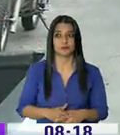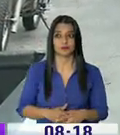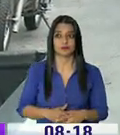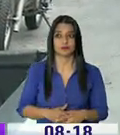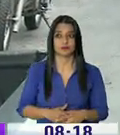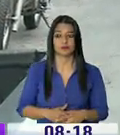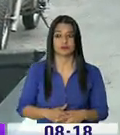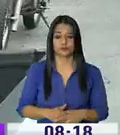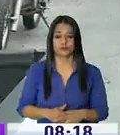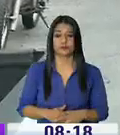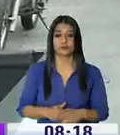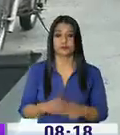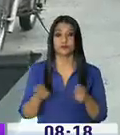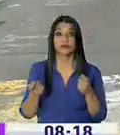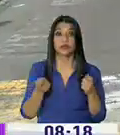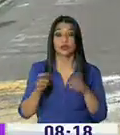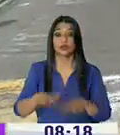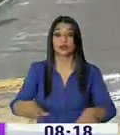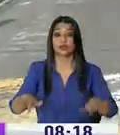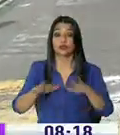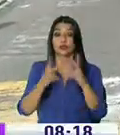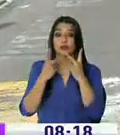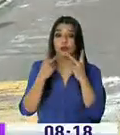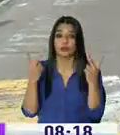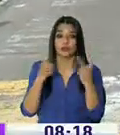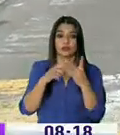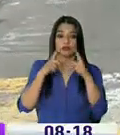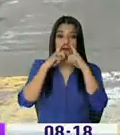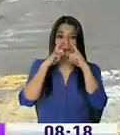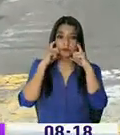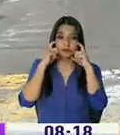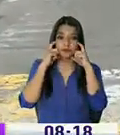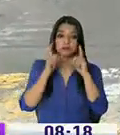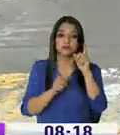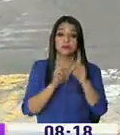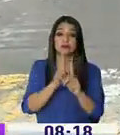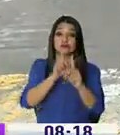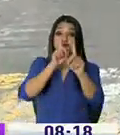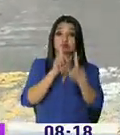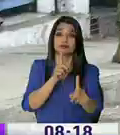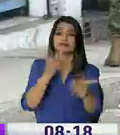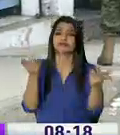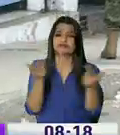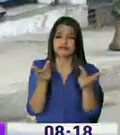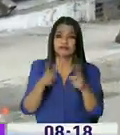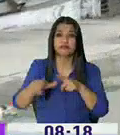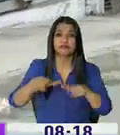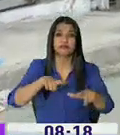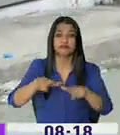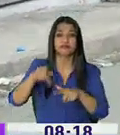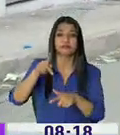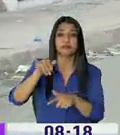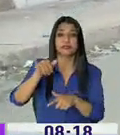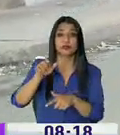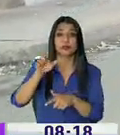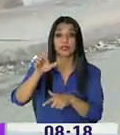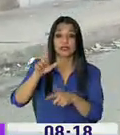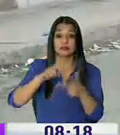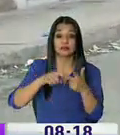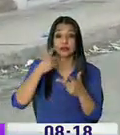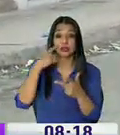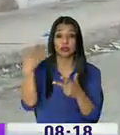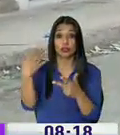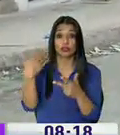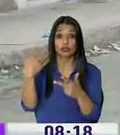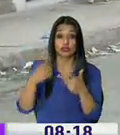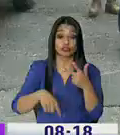Esta vez el control del espacio público, uso de mascarilla y distanciamiento social se ejecutó en el sector de Pisulila, Roldós y el Condado al